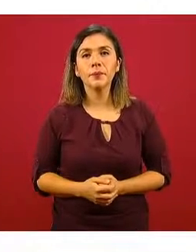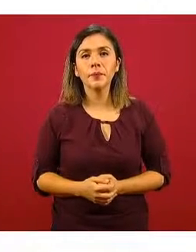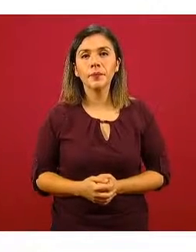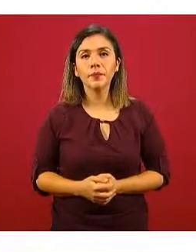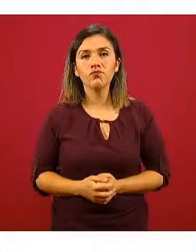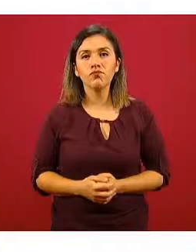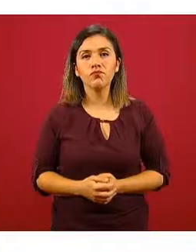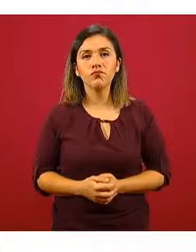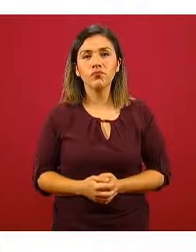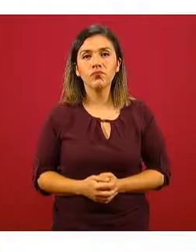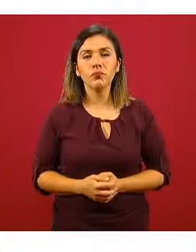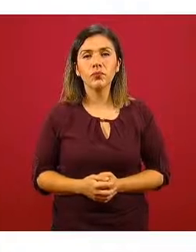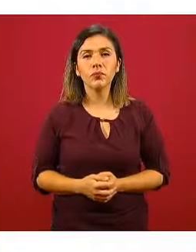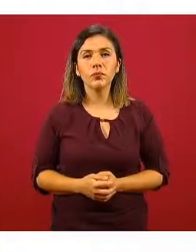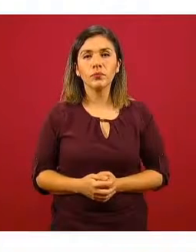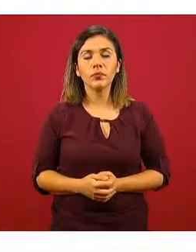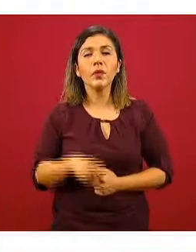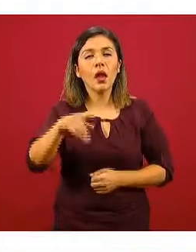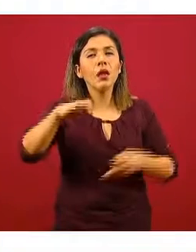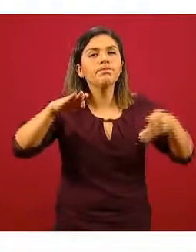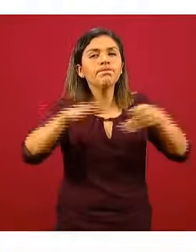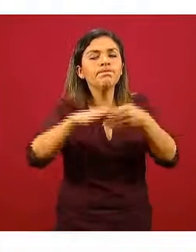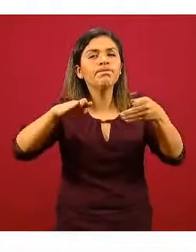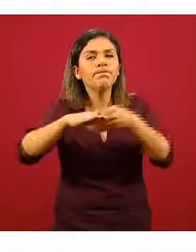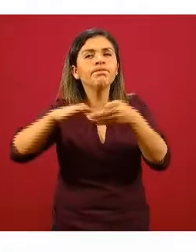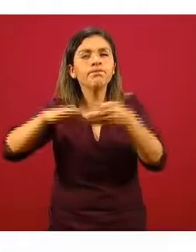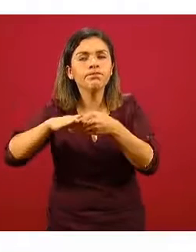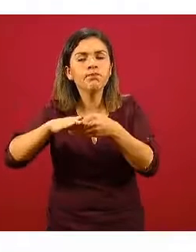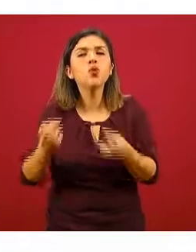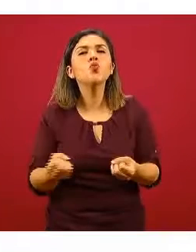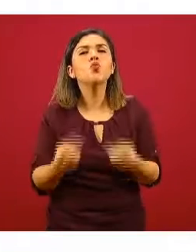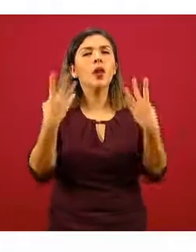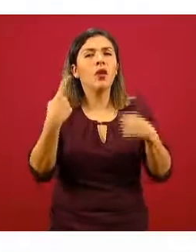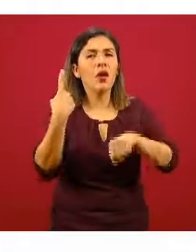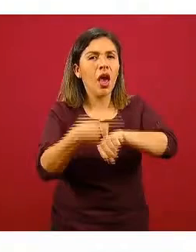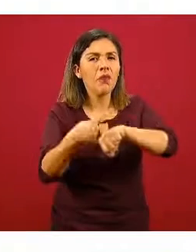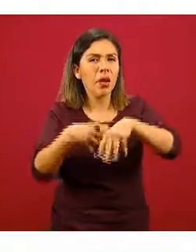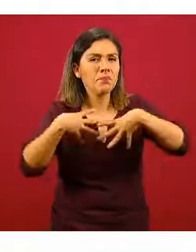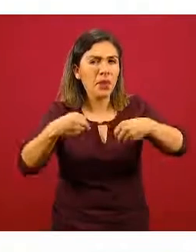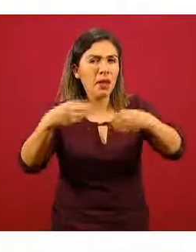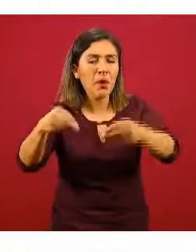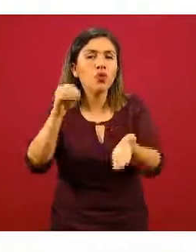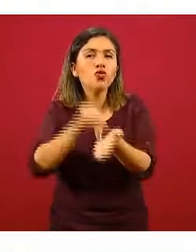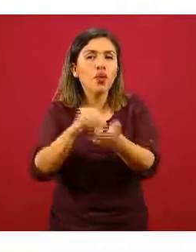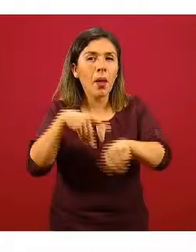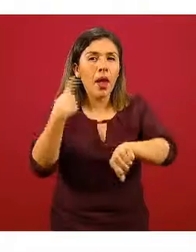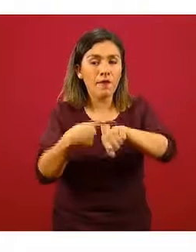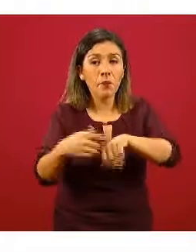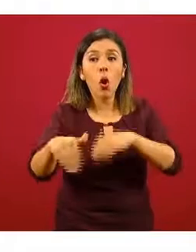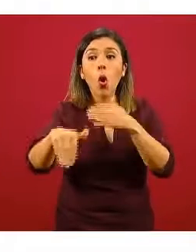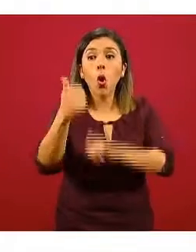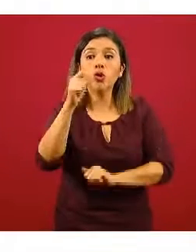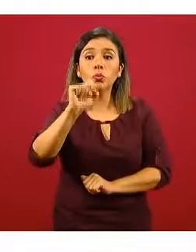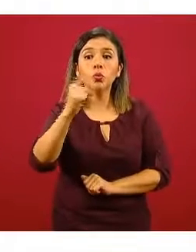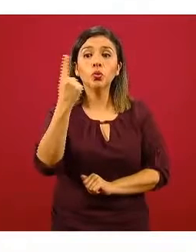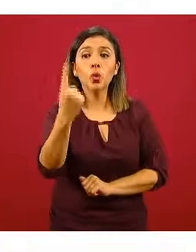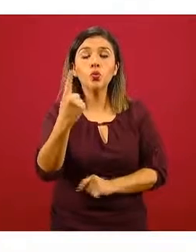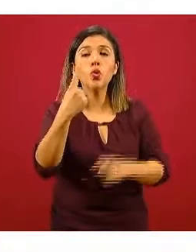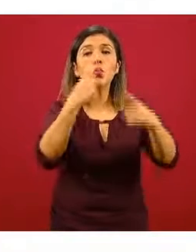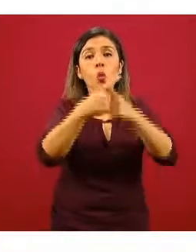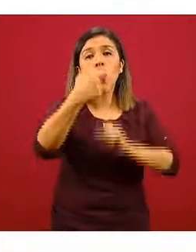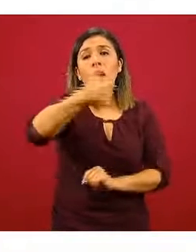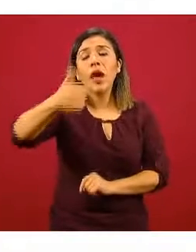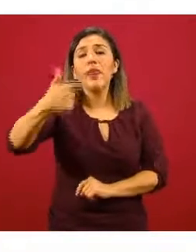diapositiva veremos ahora sí la tasa de incidencia acumulada de la epidemia activa en México, 11.1 por